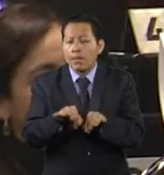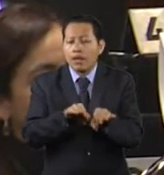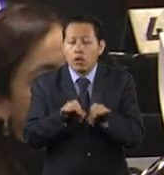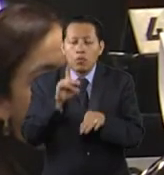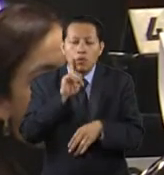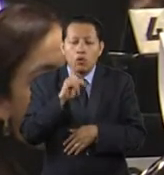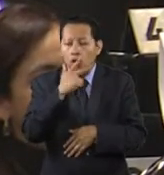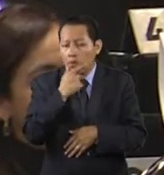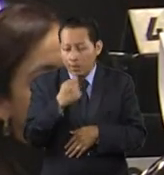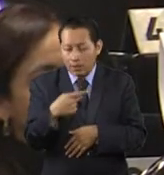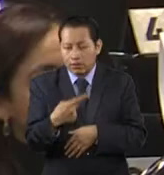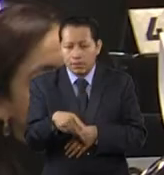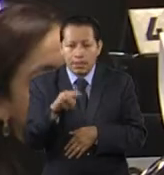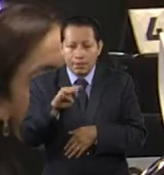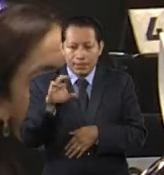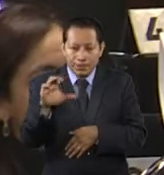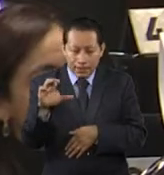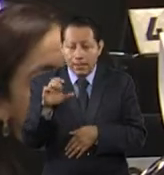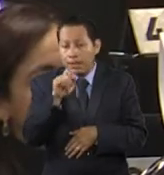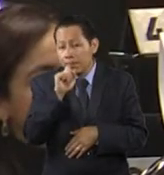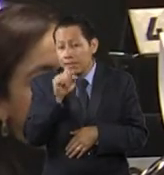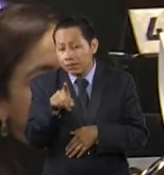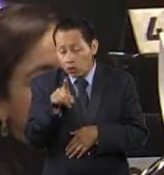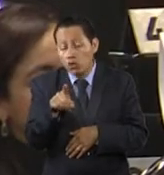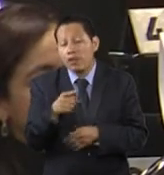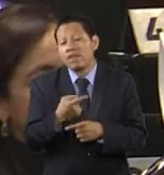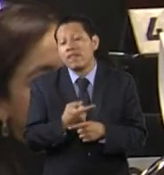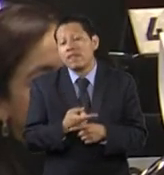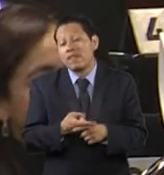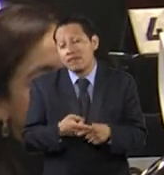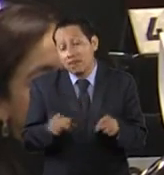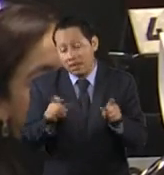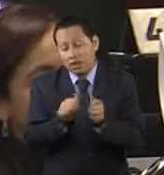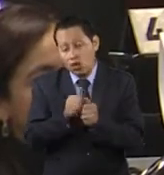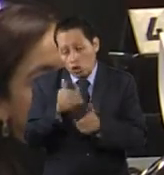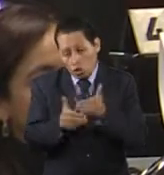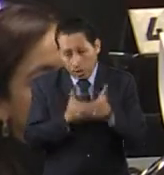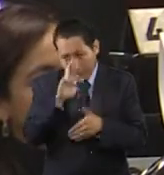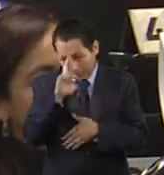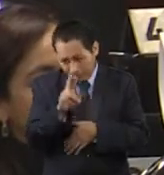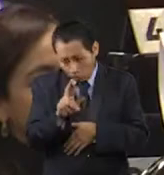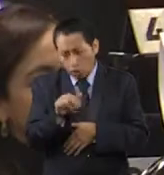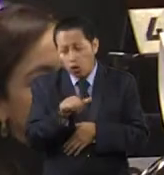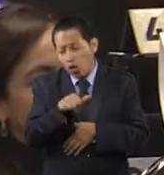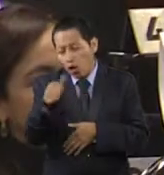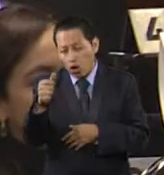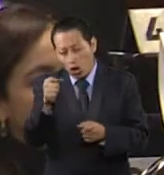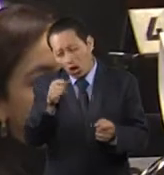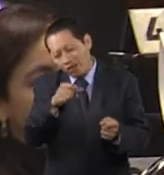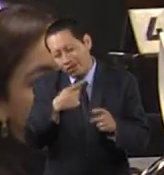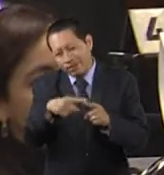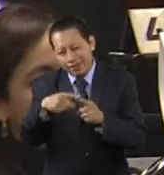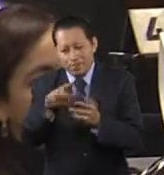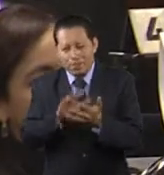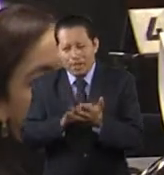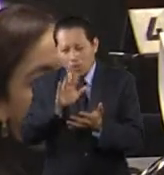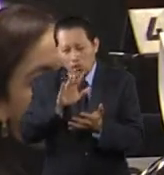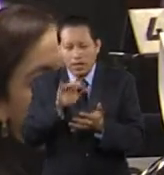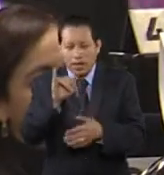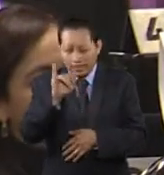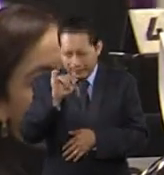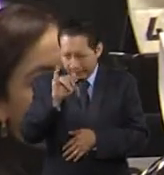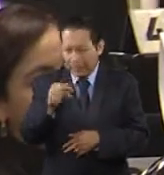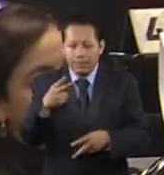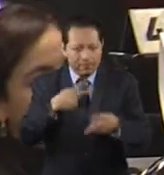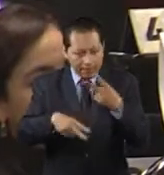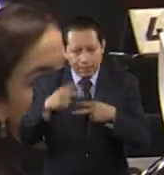las y los legisladores del Movimiento Ciudadano, a diferencia, con todo respeto, de otros legisladores de la mayoría que se han